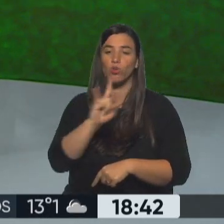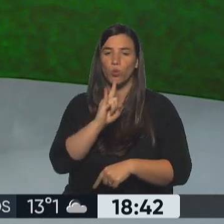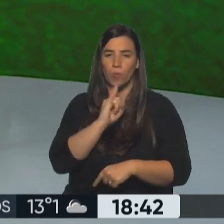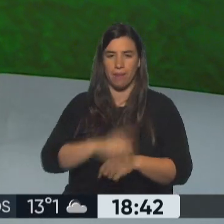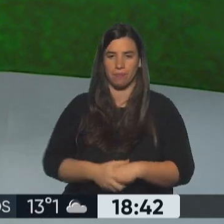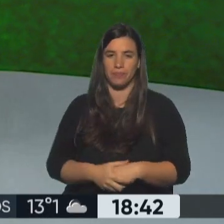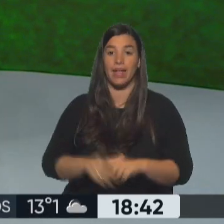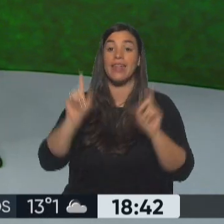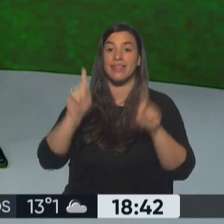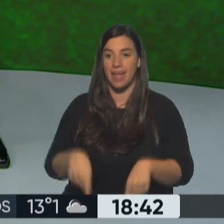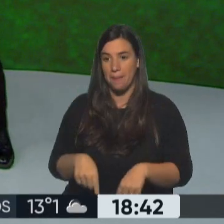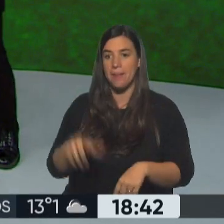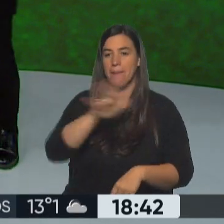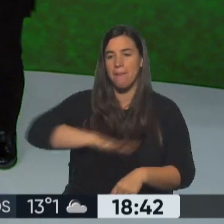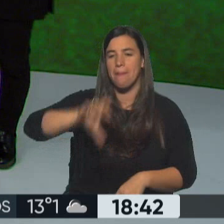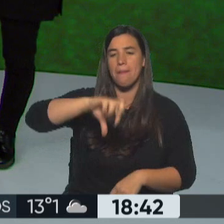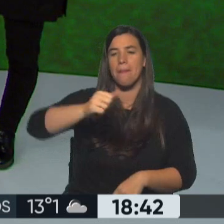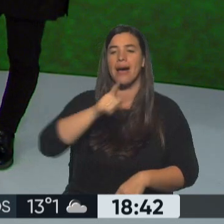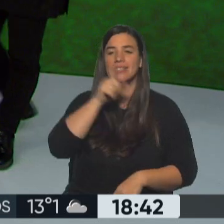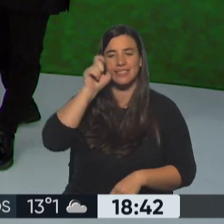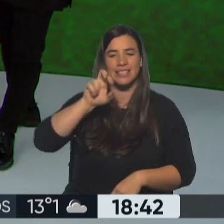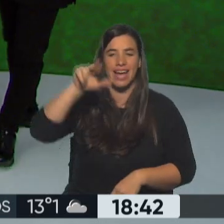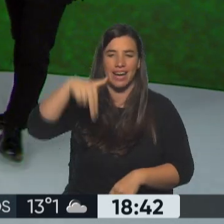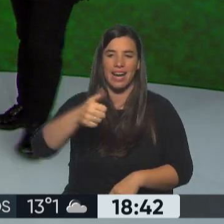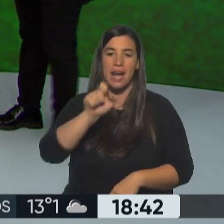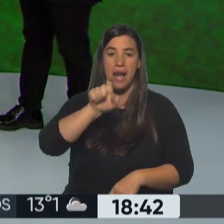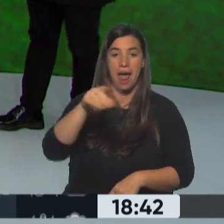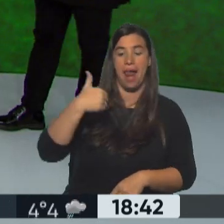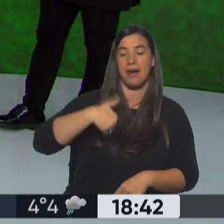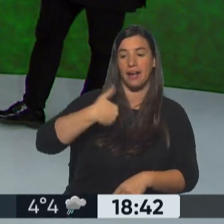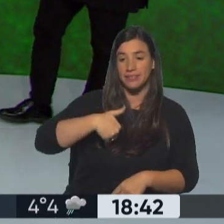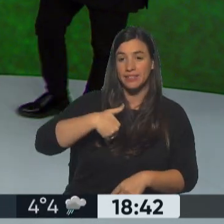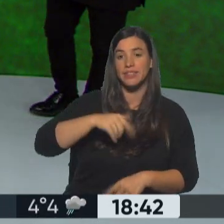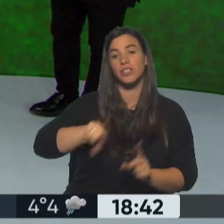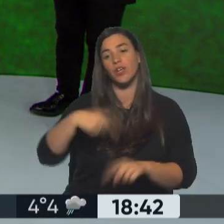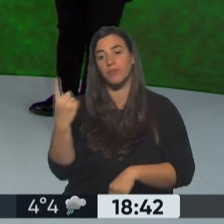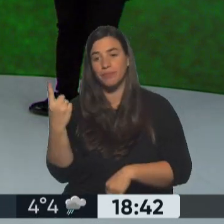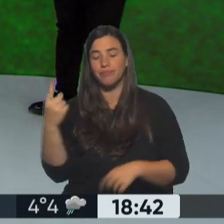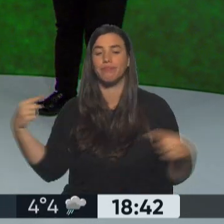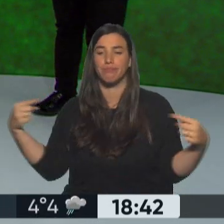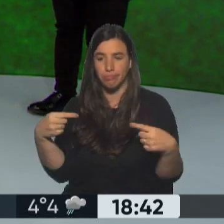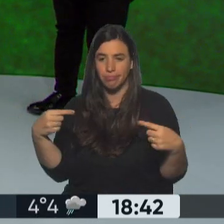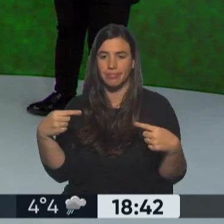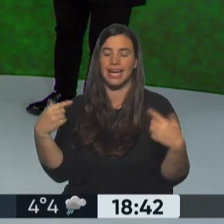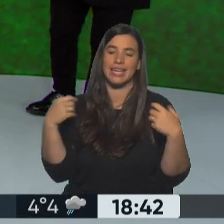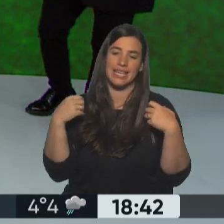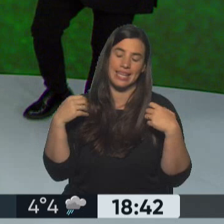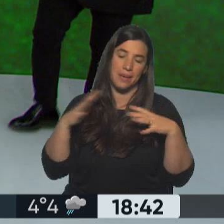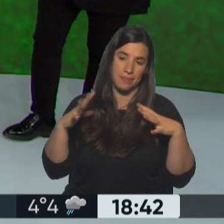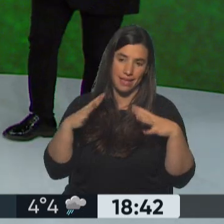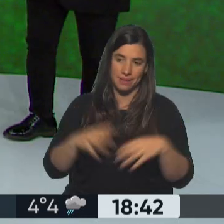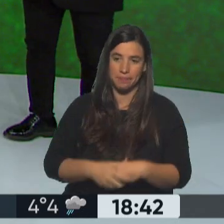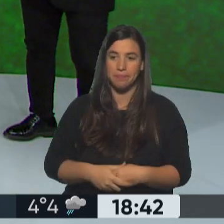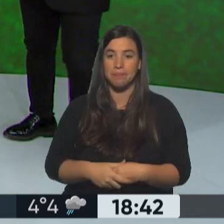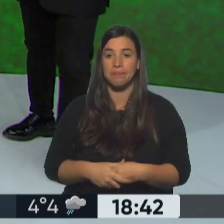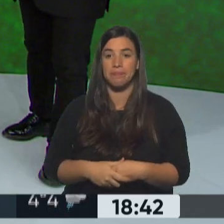Paternal, este es muy buen encuentro, ¿eh? 21:30, Argentinos Juniors, Gimnasia. Aunque tienen sus compromisos, lógicamente,